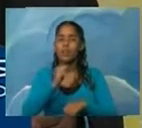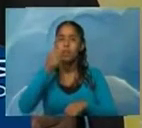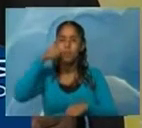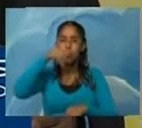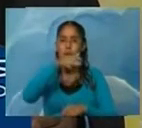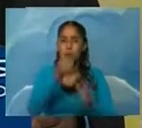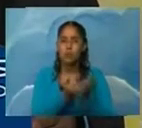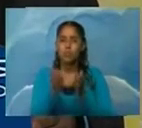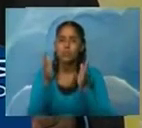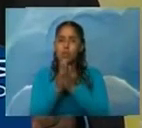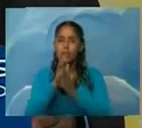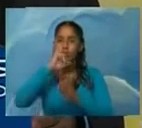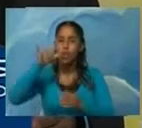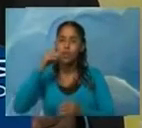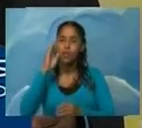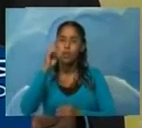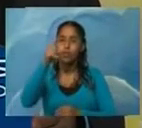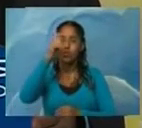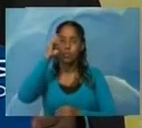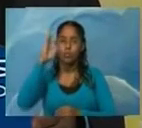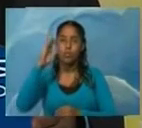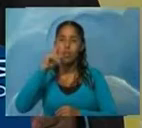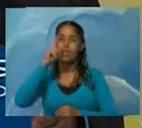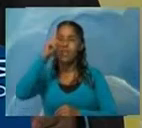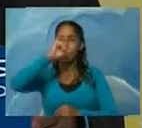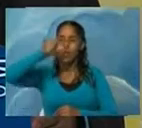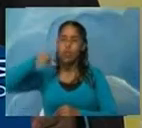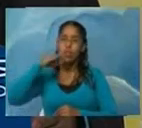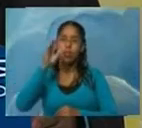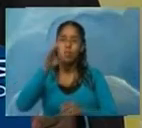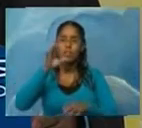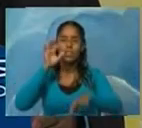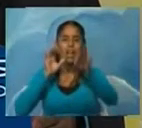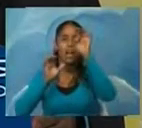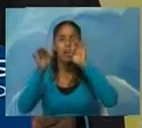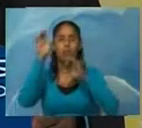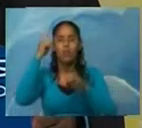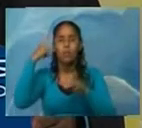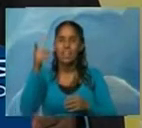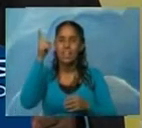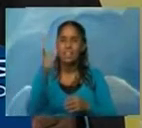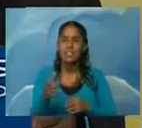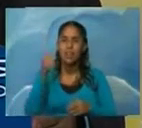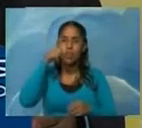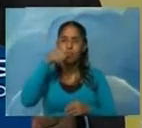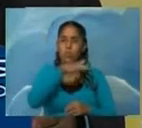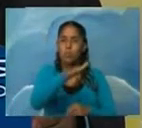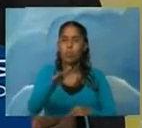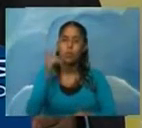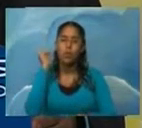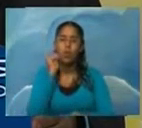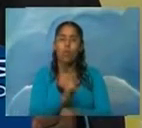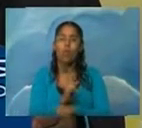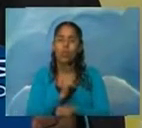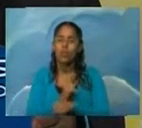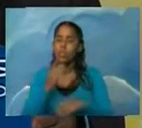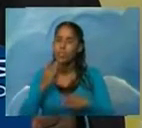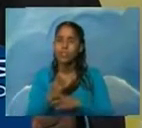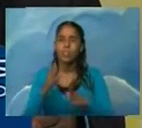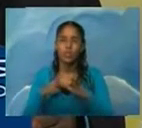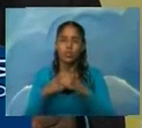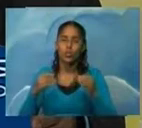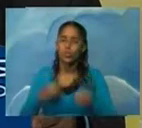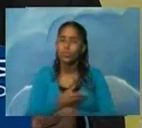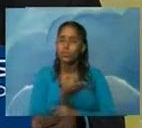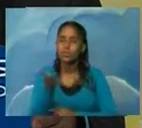a Jehová tu Dios, y Jehová te ha escogido para que le seas un pueblo de entre todos los pueblos que están